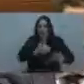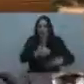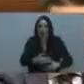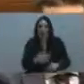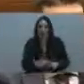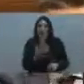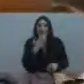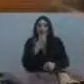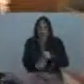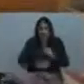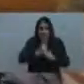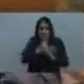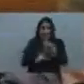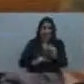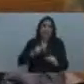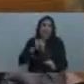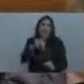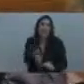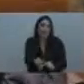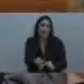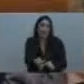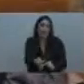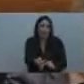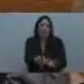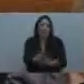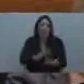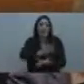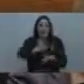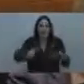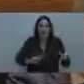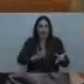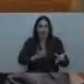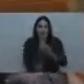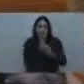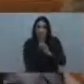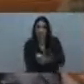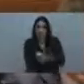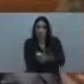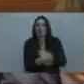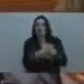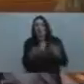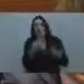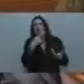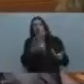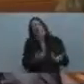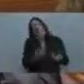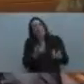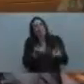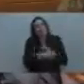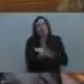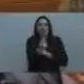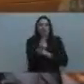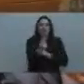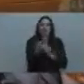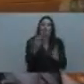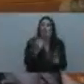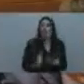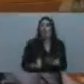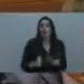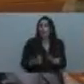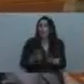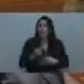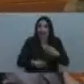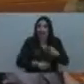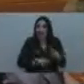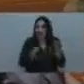siguiente legislatura, como estalla la crisis económica, entonces se escudaron en la falta de recursos económicos para no hacer